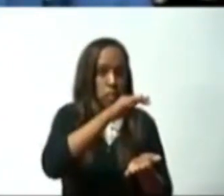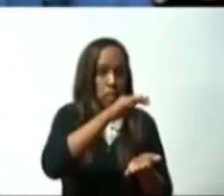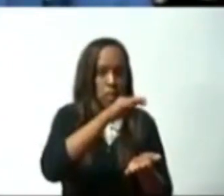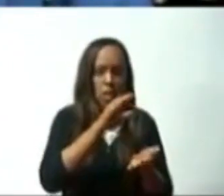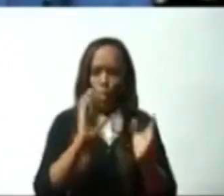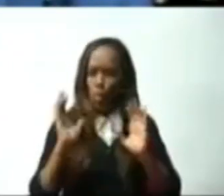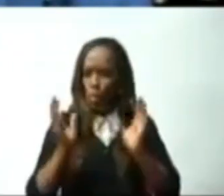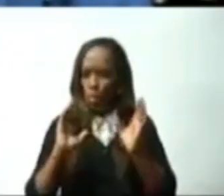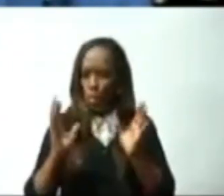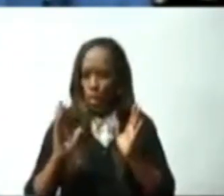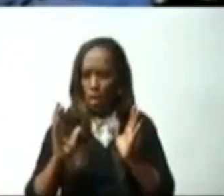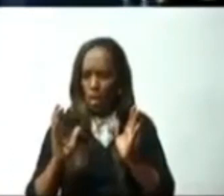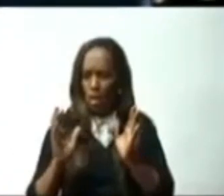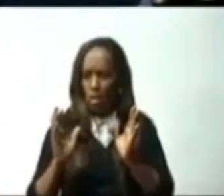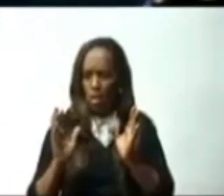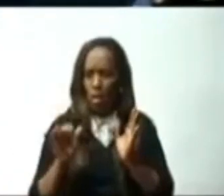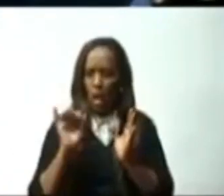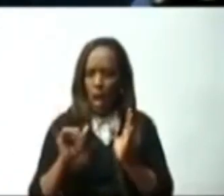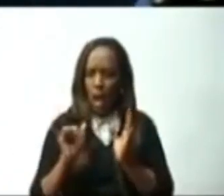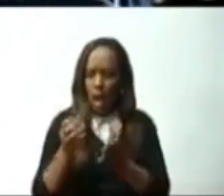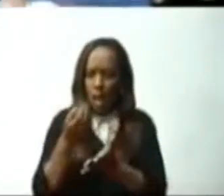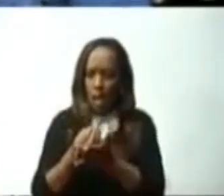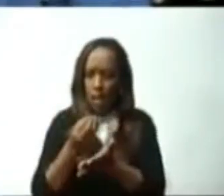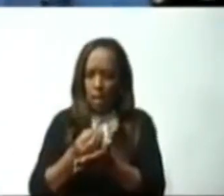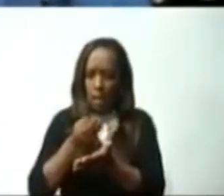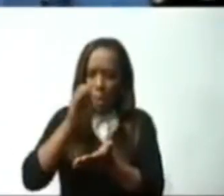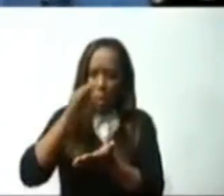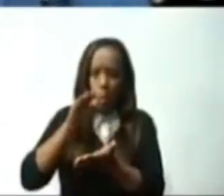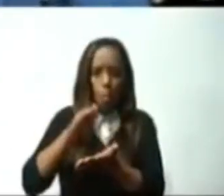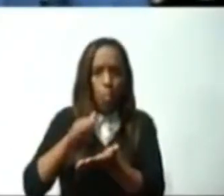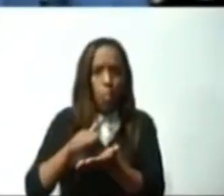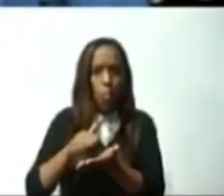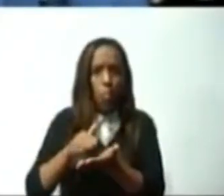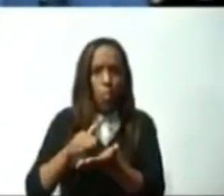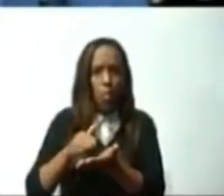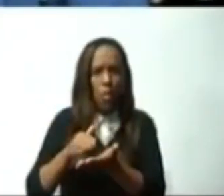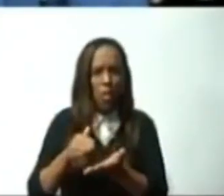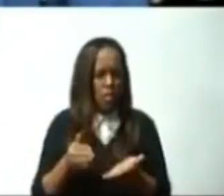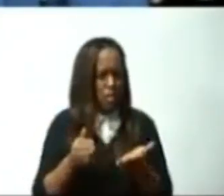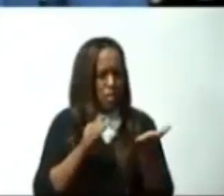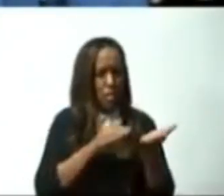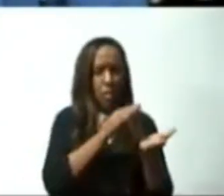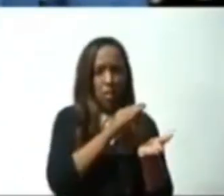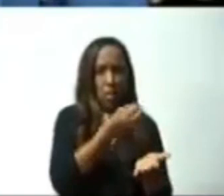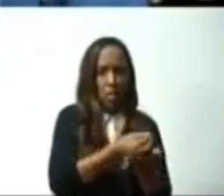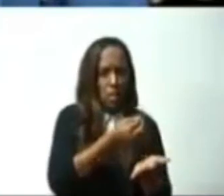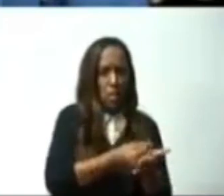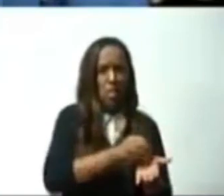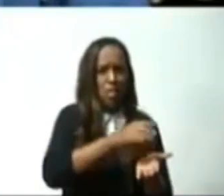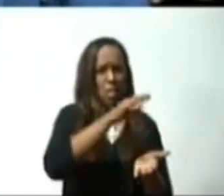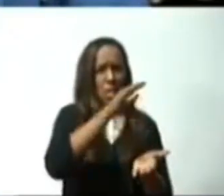de fluctuación de rentabilidad, la administradora de fondos de pensiones deberán